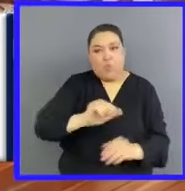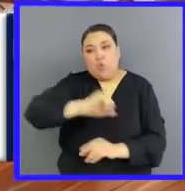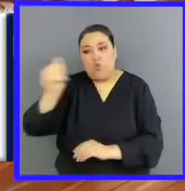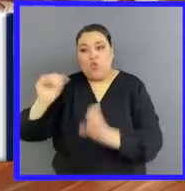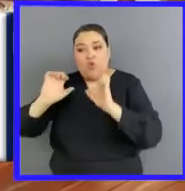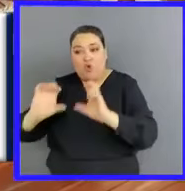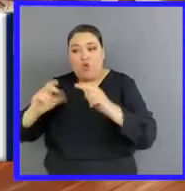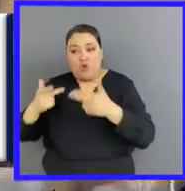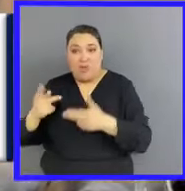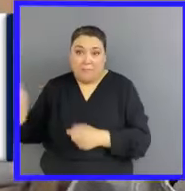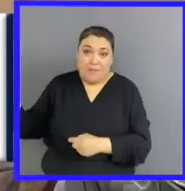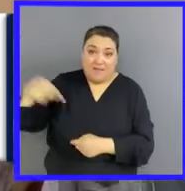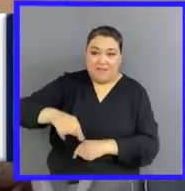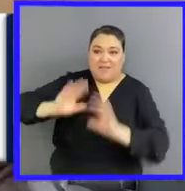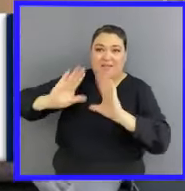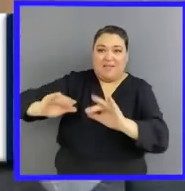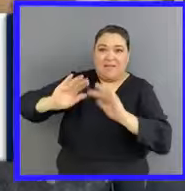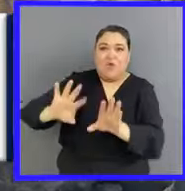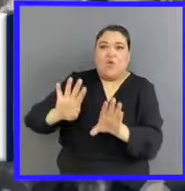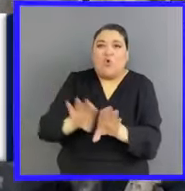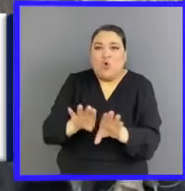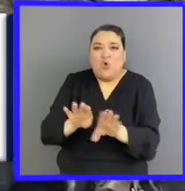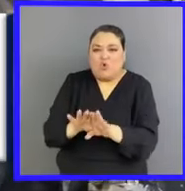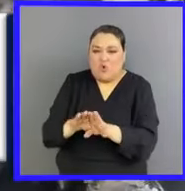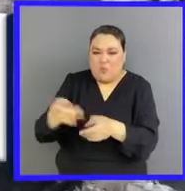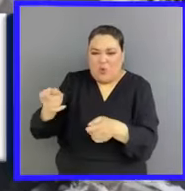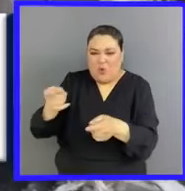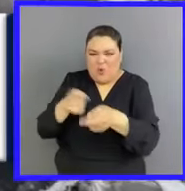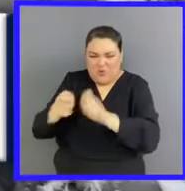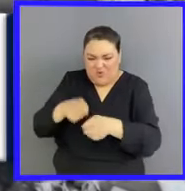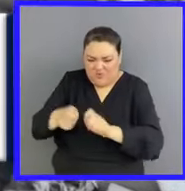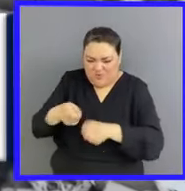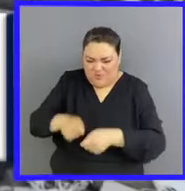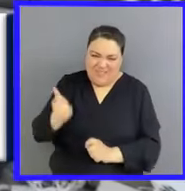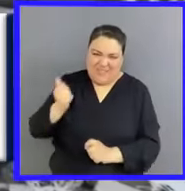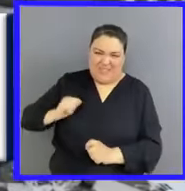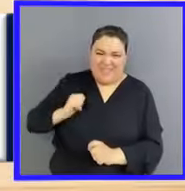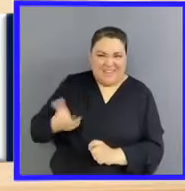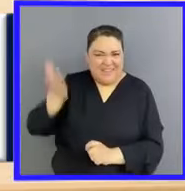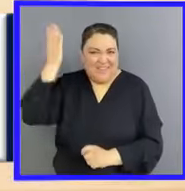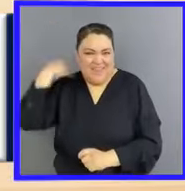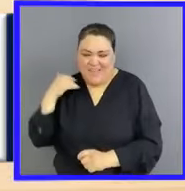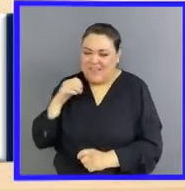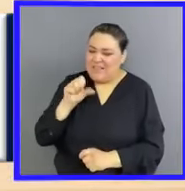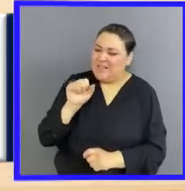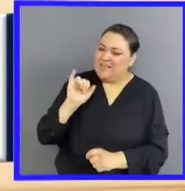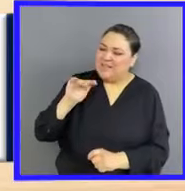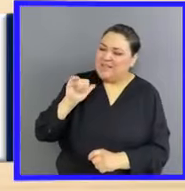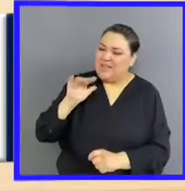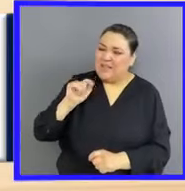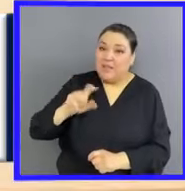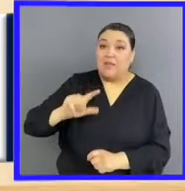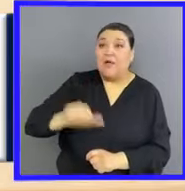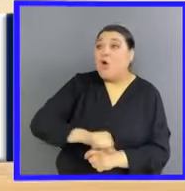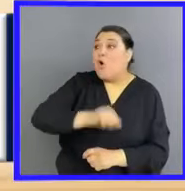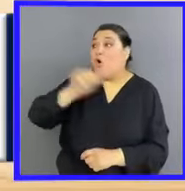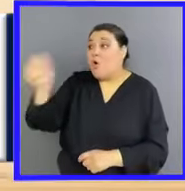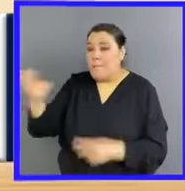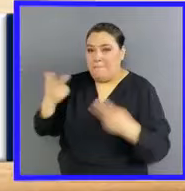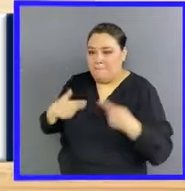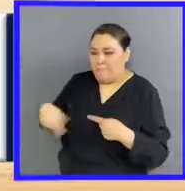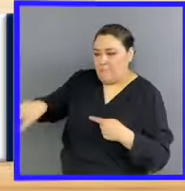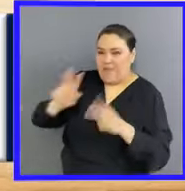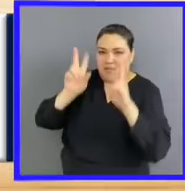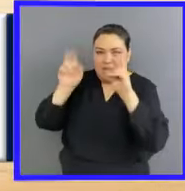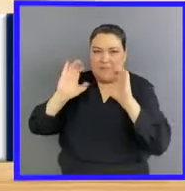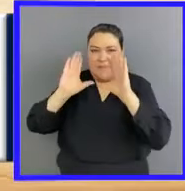enseñarán una técnica de panal que se elaboraba en el municipio de Sinacantán. También se hablará de técnicas,